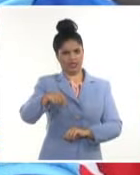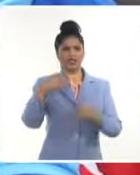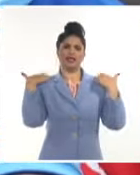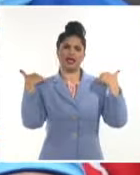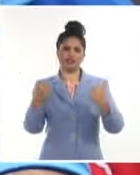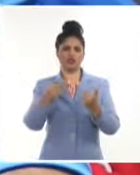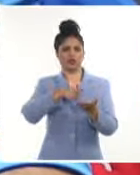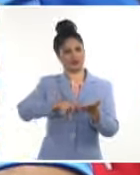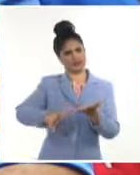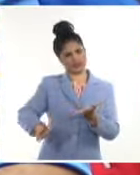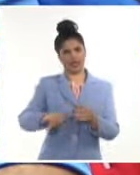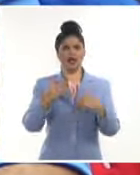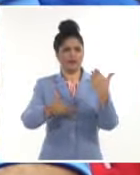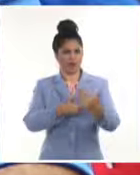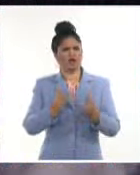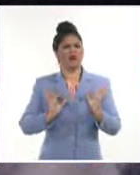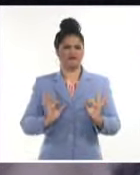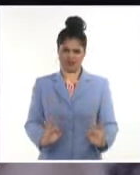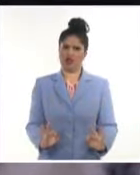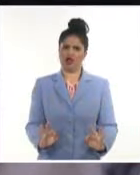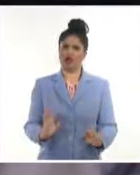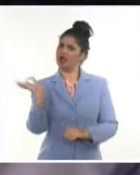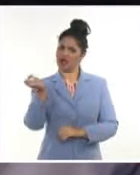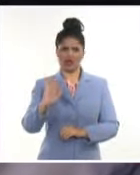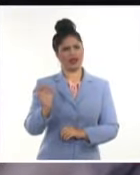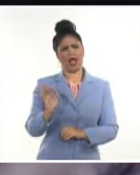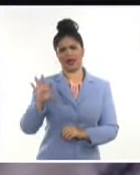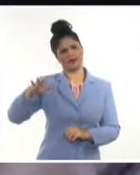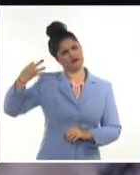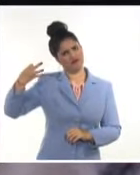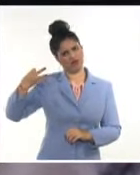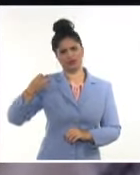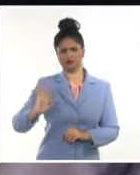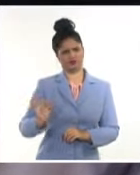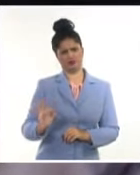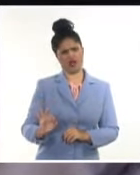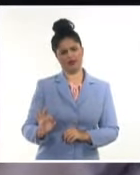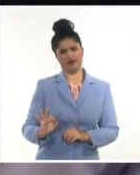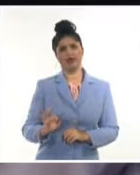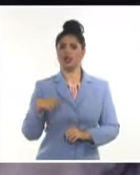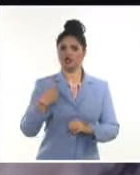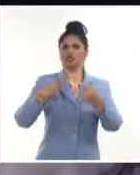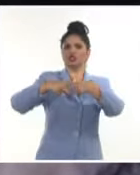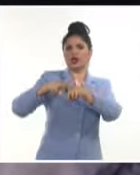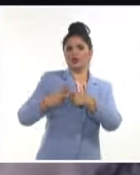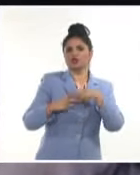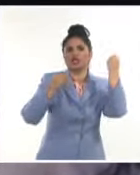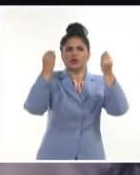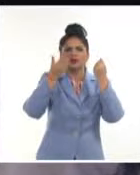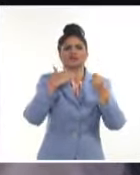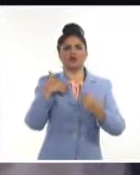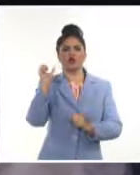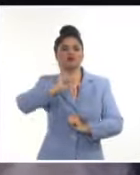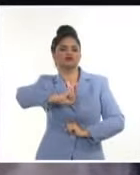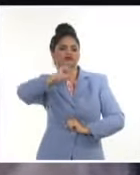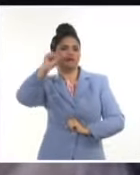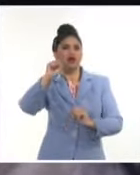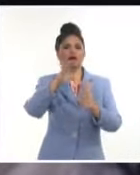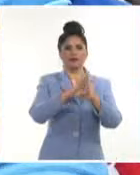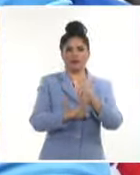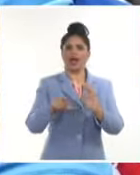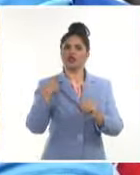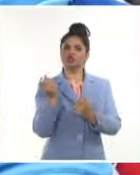todo el país y estamos batallando por solucionarlos. Que hay estrategias, las revisamos en el día de hoy, recorrimos la